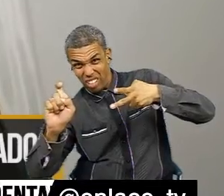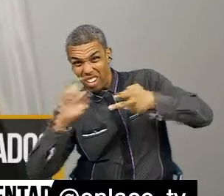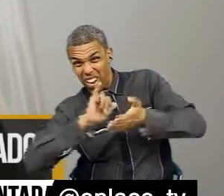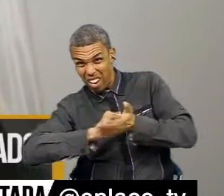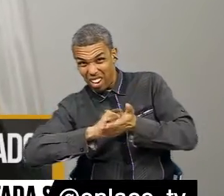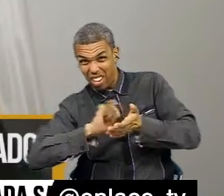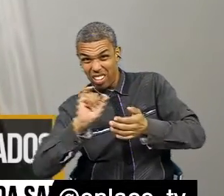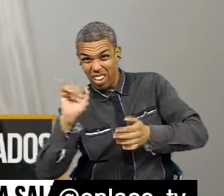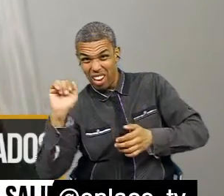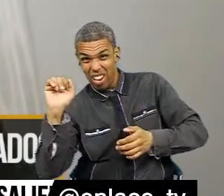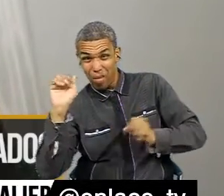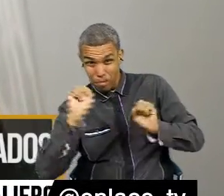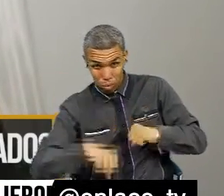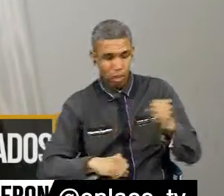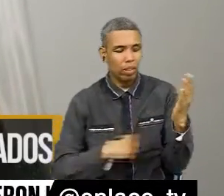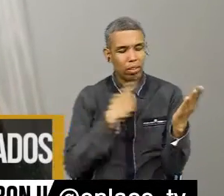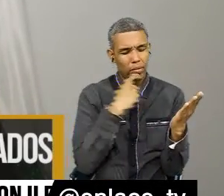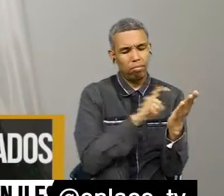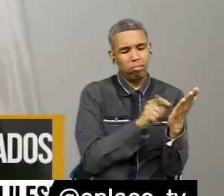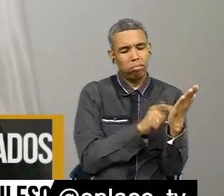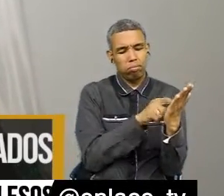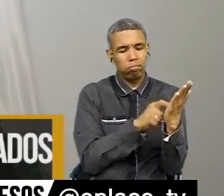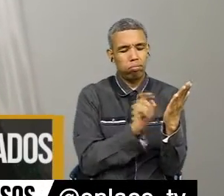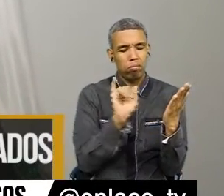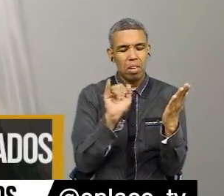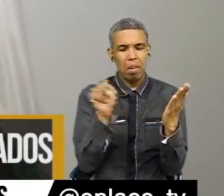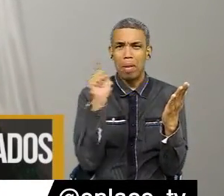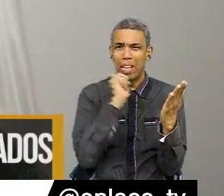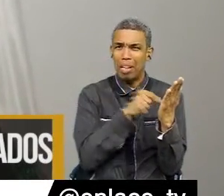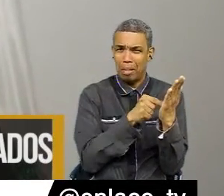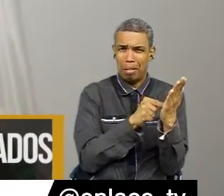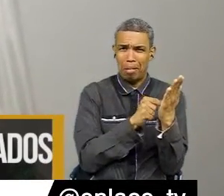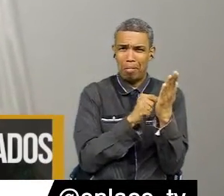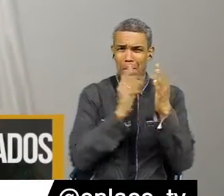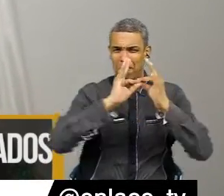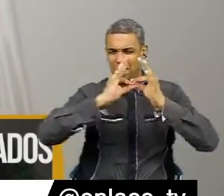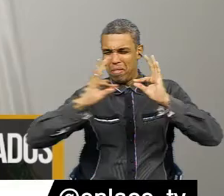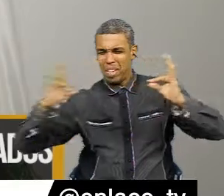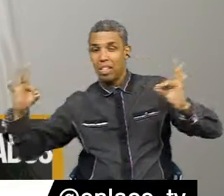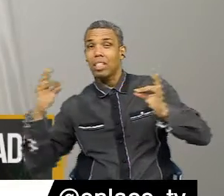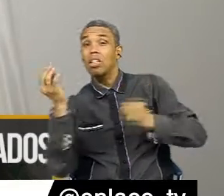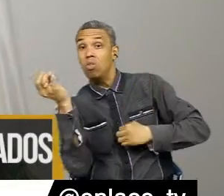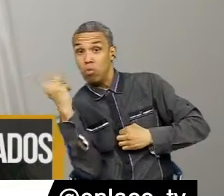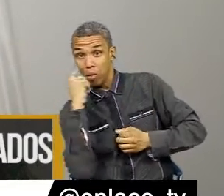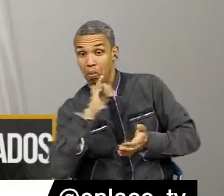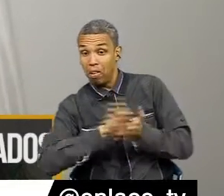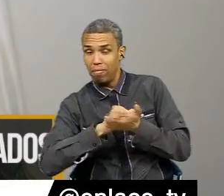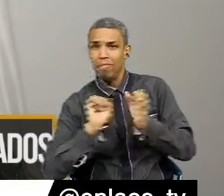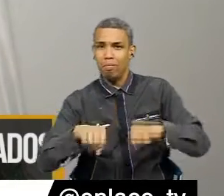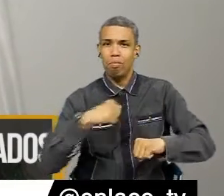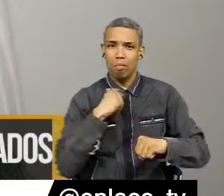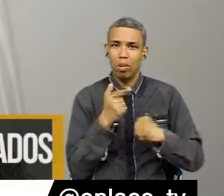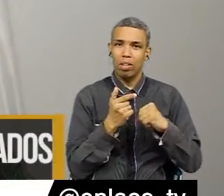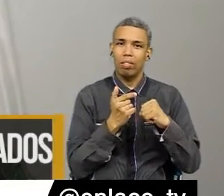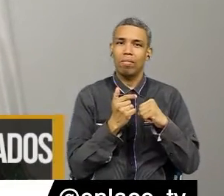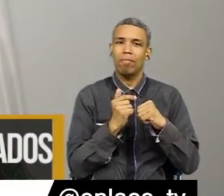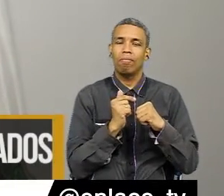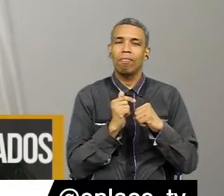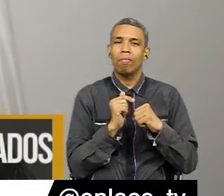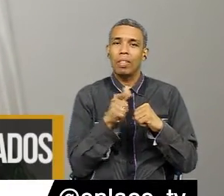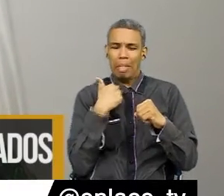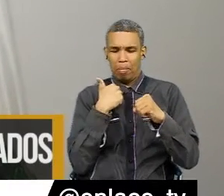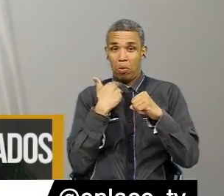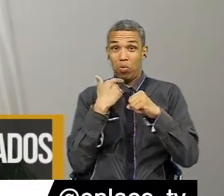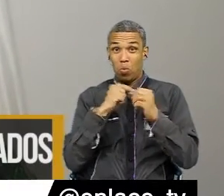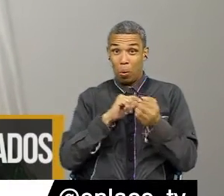este caso, se verificó la base de datos, nos aparece un reporte positivo por hurto de celular. No